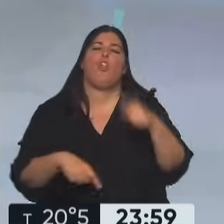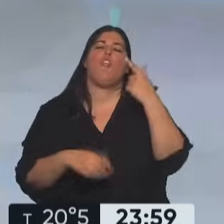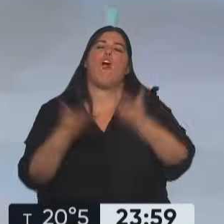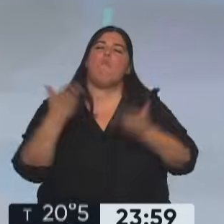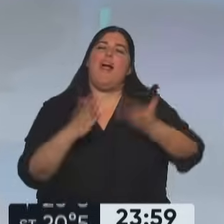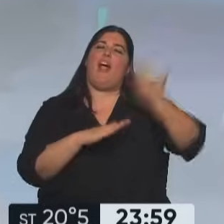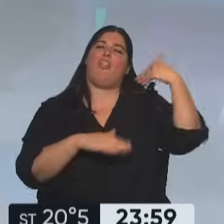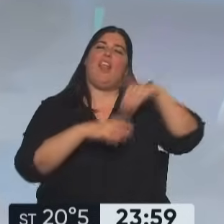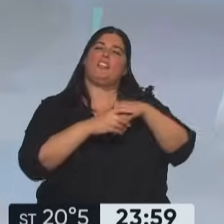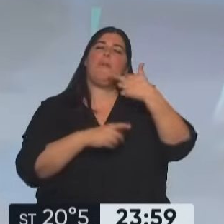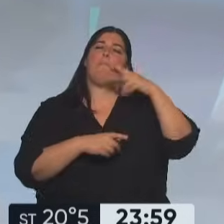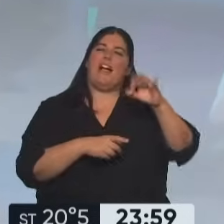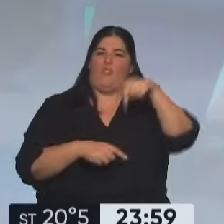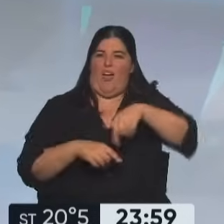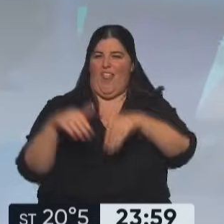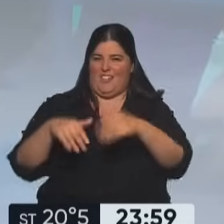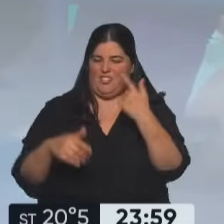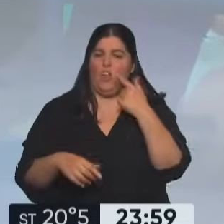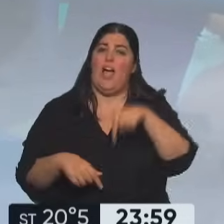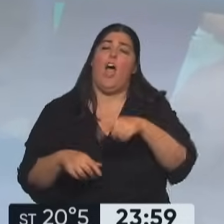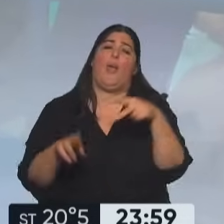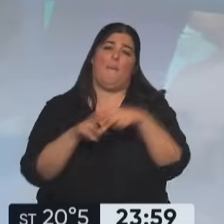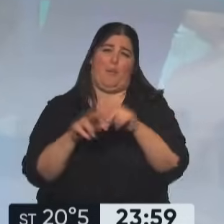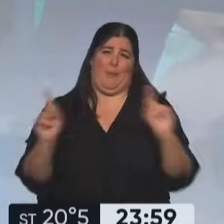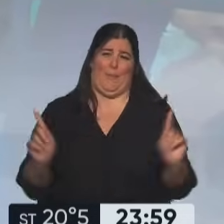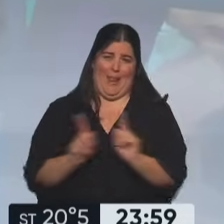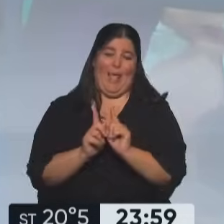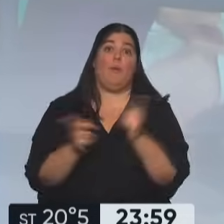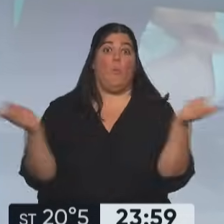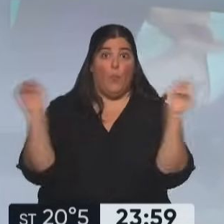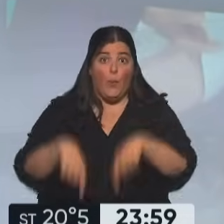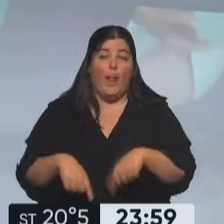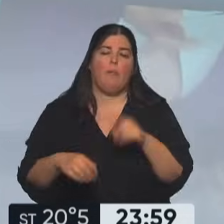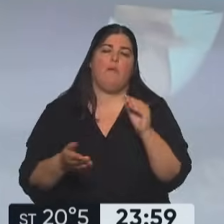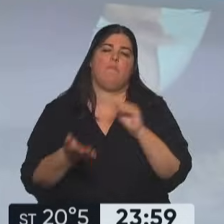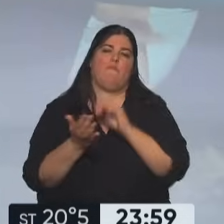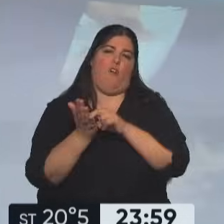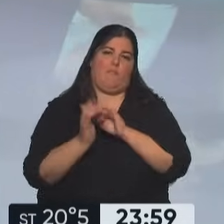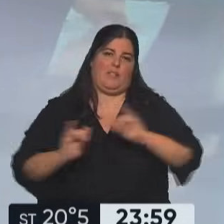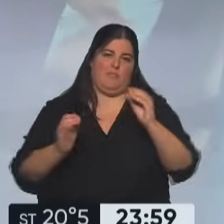todo en un momento. Claro, porque ahora hacemos una breve pausa y a la vuelta mucho más.